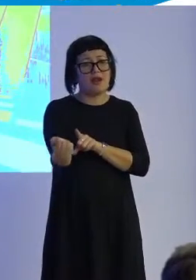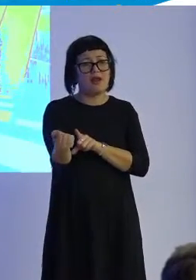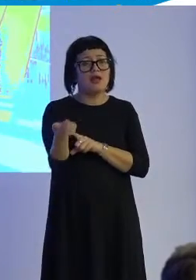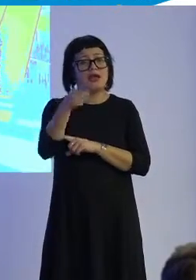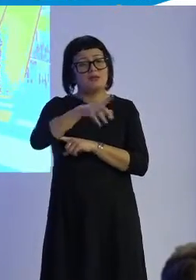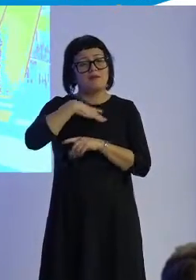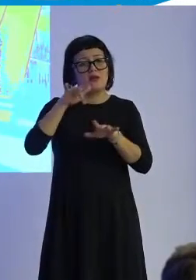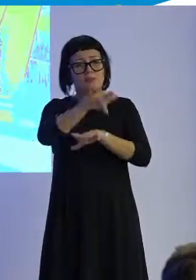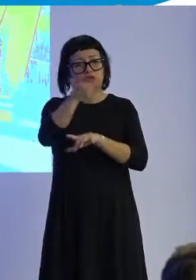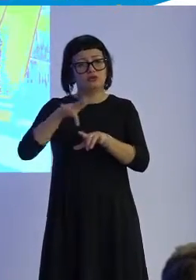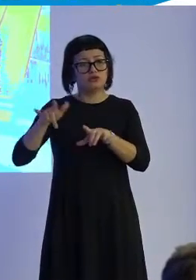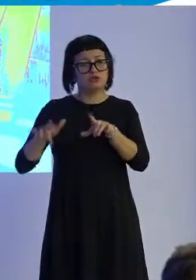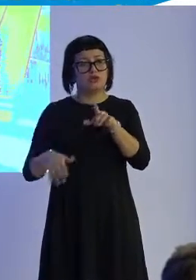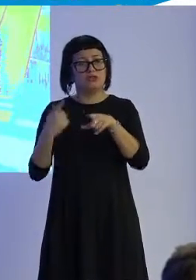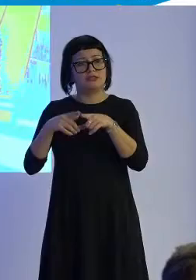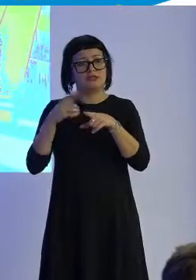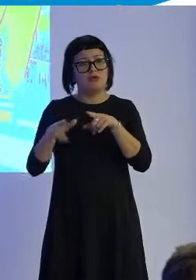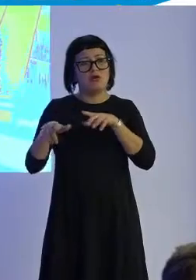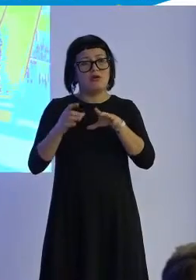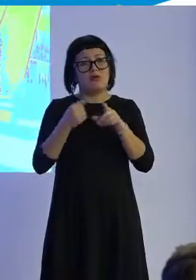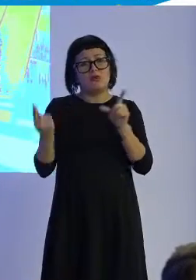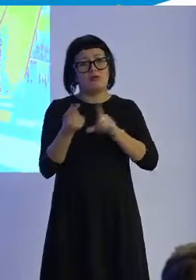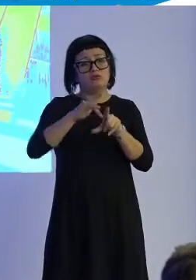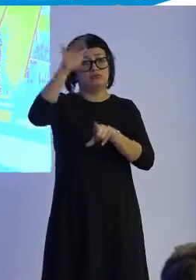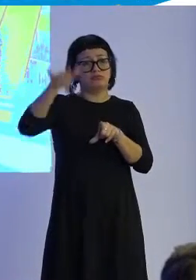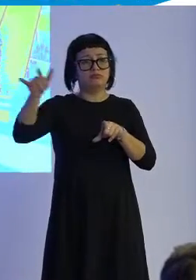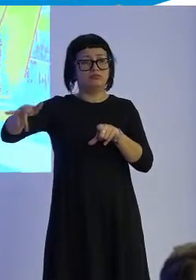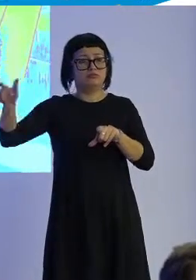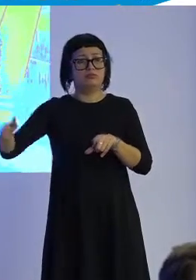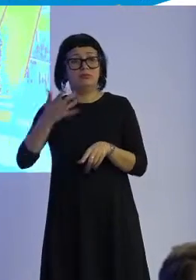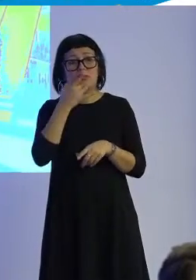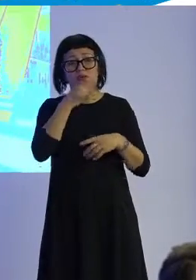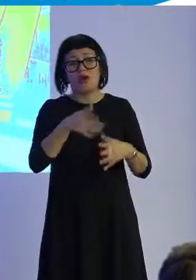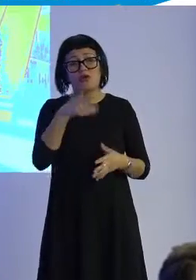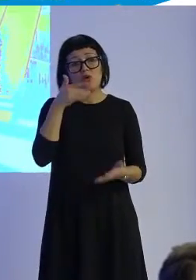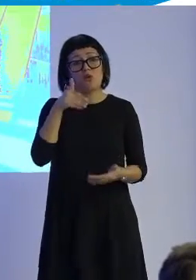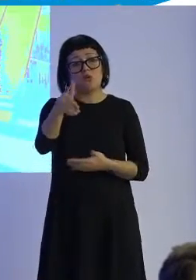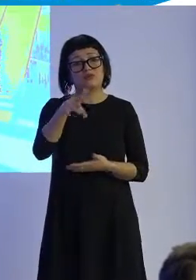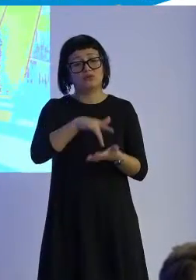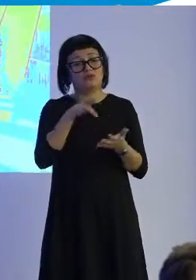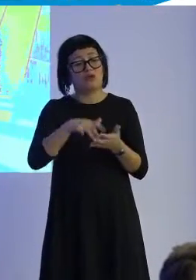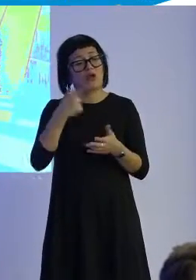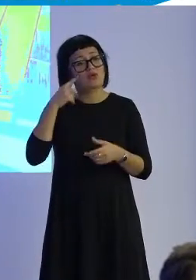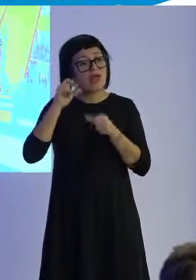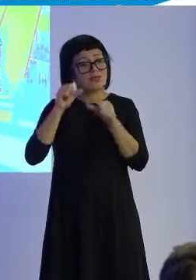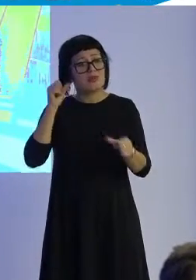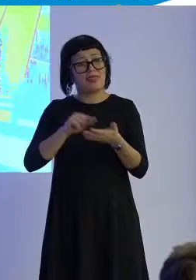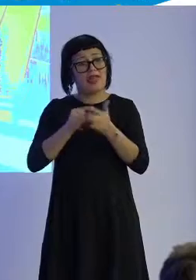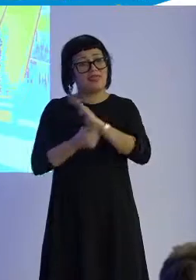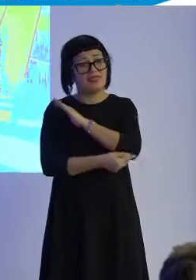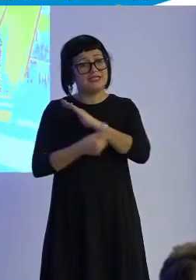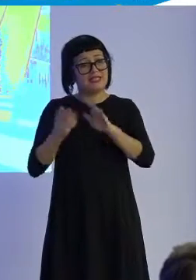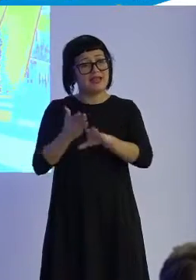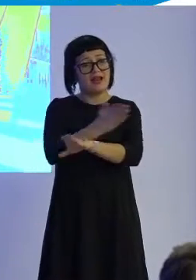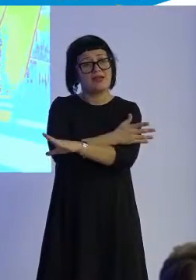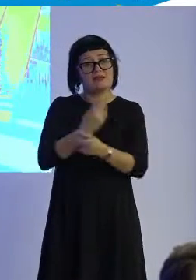dar distintos botones y saltar en distintas animaciones. Entonces, ahora mismo cuando tienes que diseñar una experiencia de realidad virtual, tienes que tener en cuenta muchas cosas